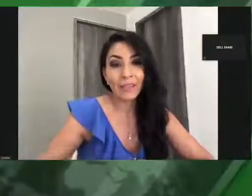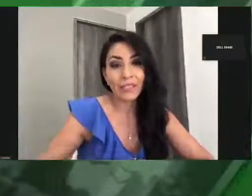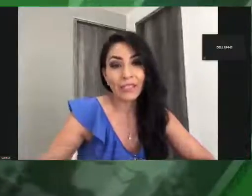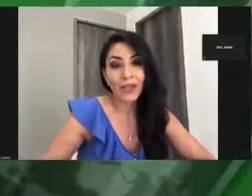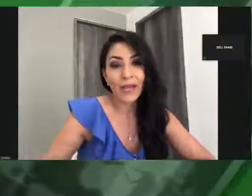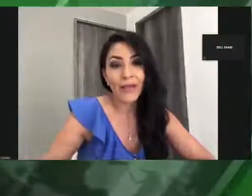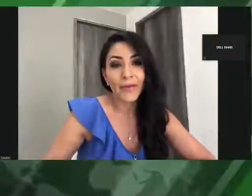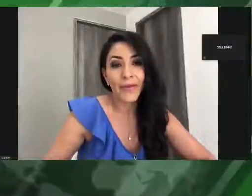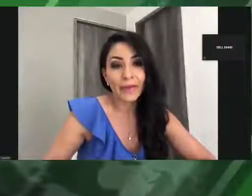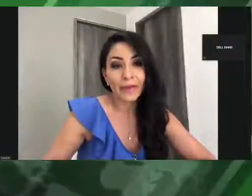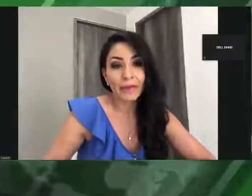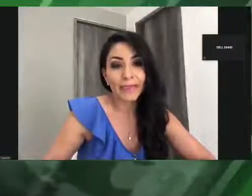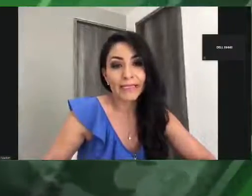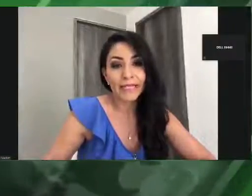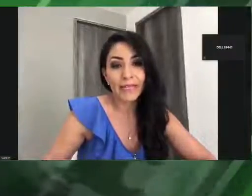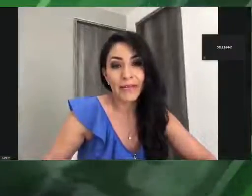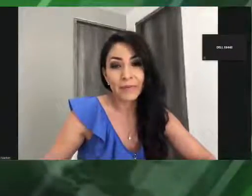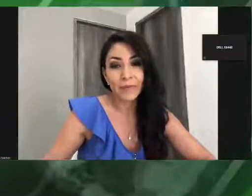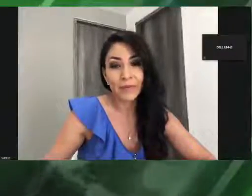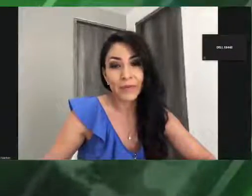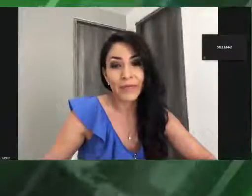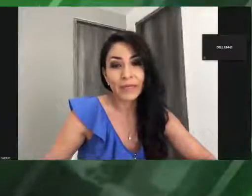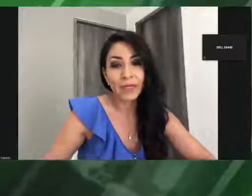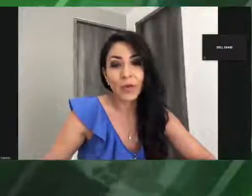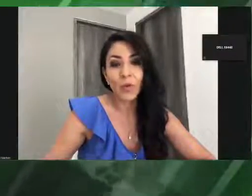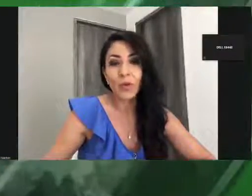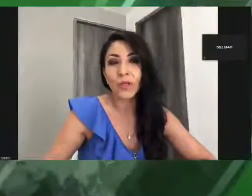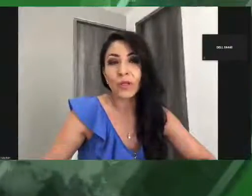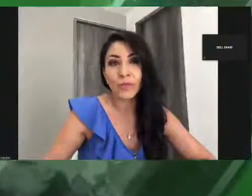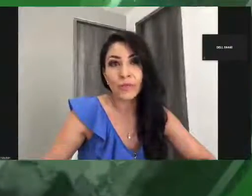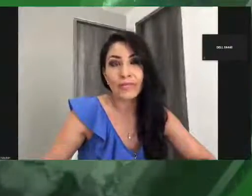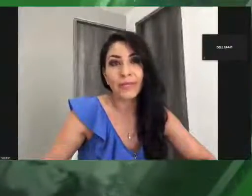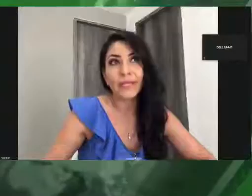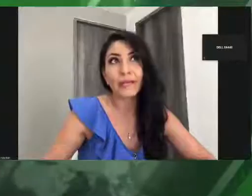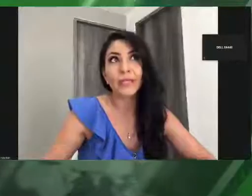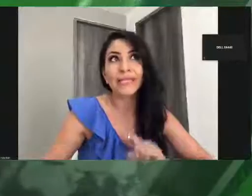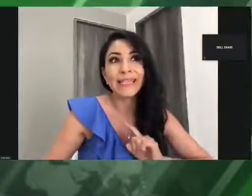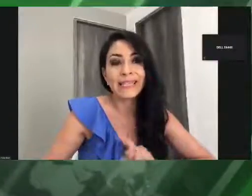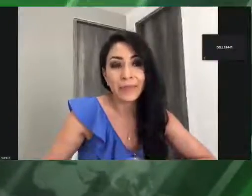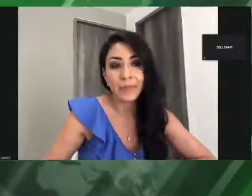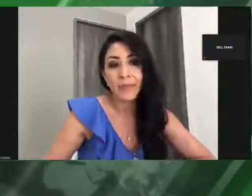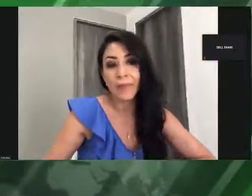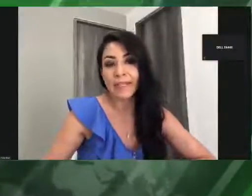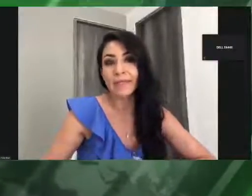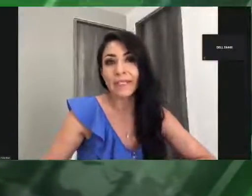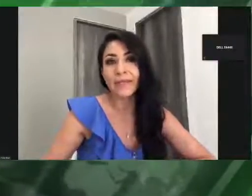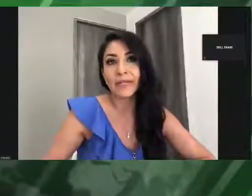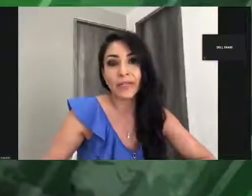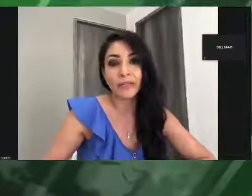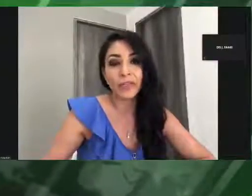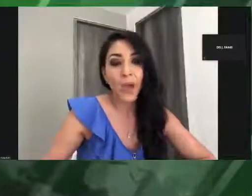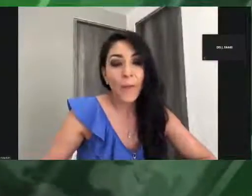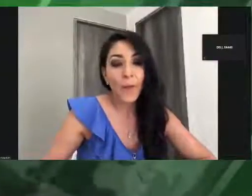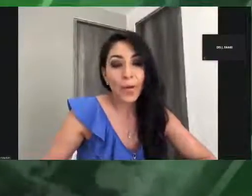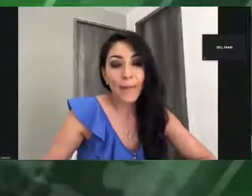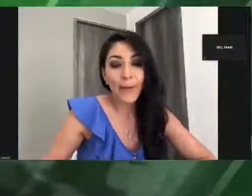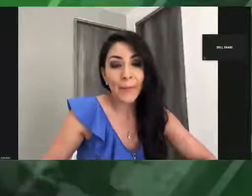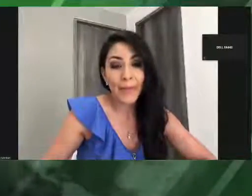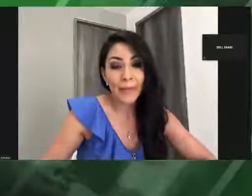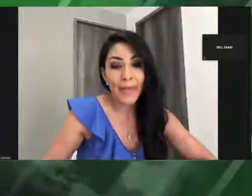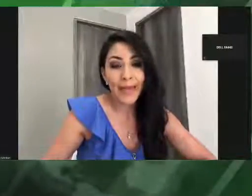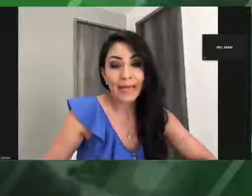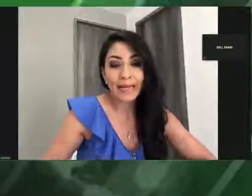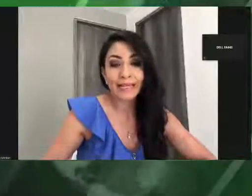está posicionado Brasil, pues obviamente como uno de los más afectados, es el séptimo país más afectado por